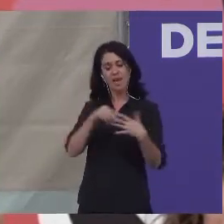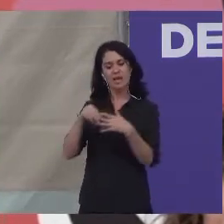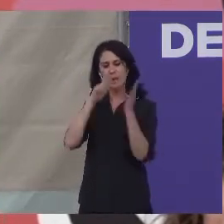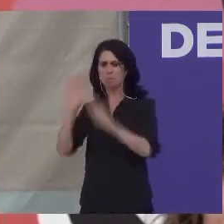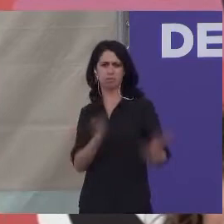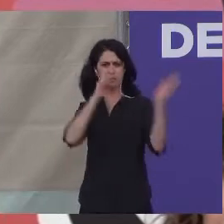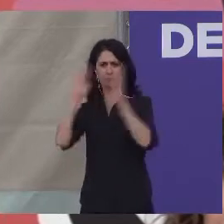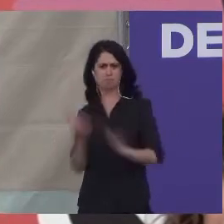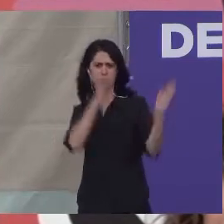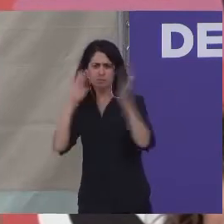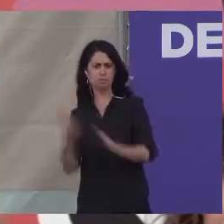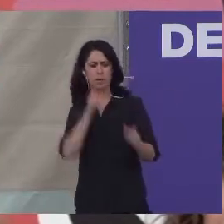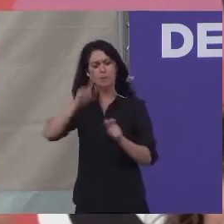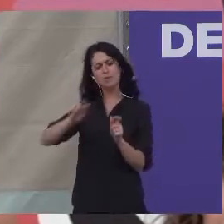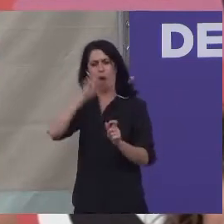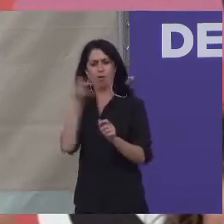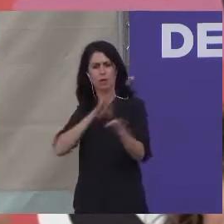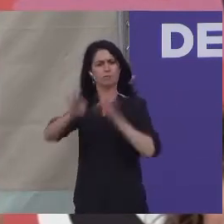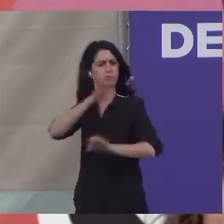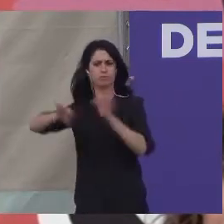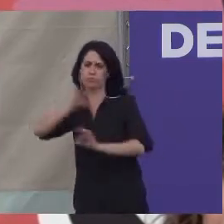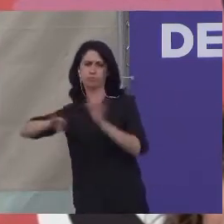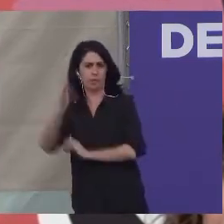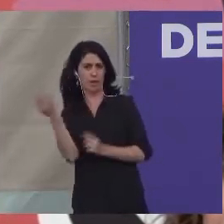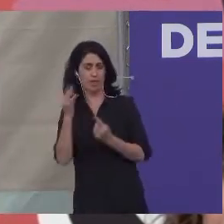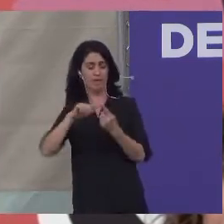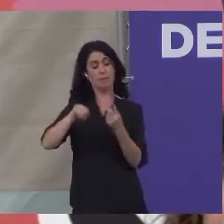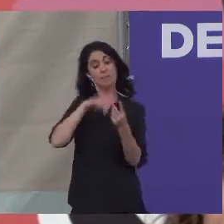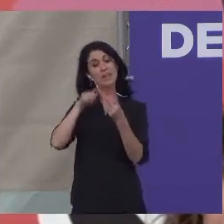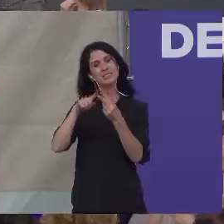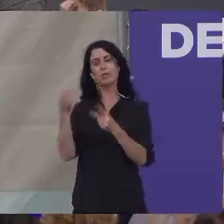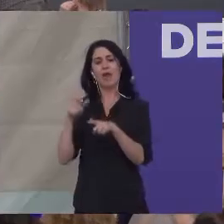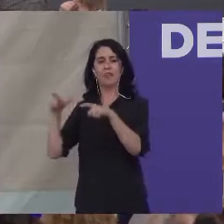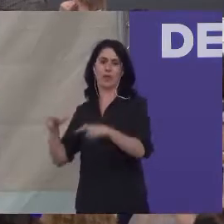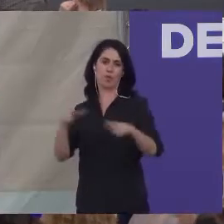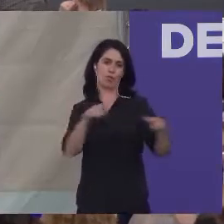y que ha de tener un relevo. La segunda son los círculos.